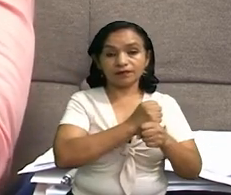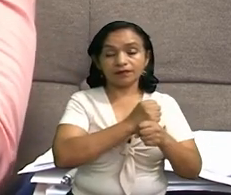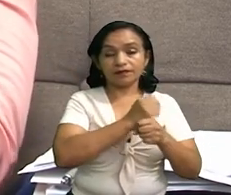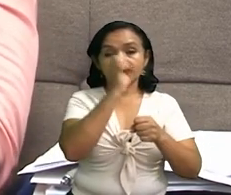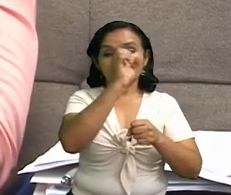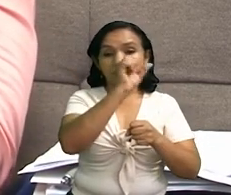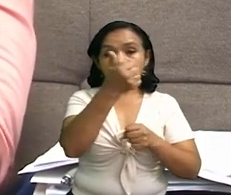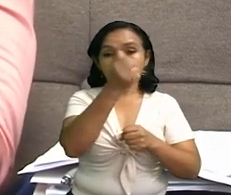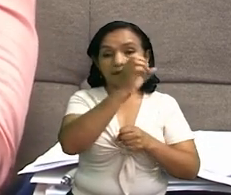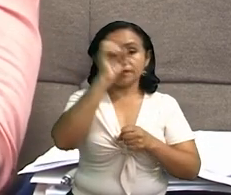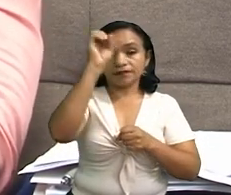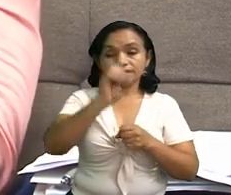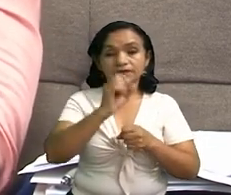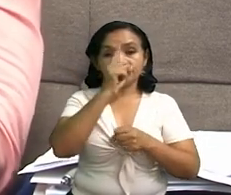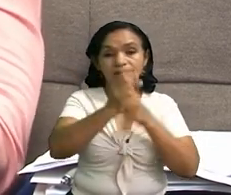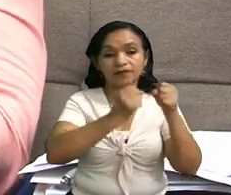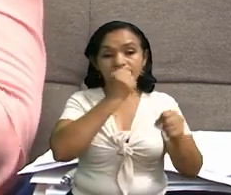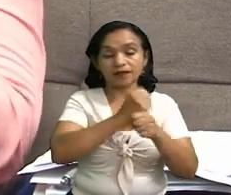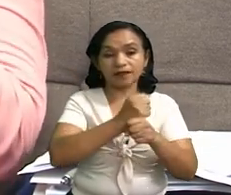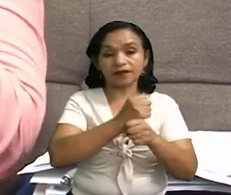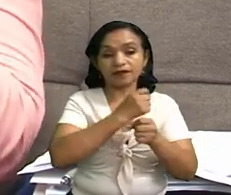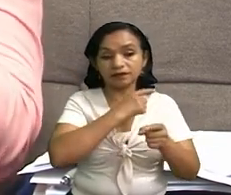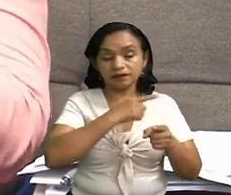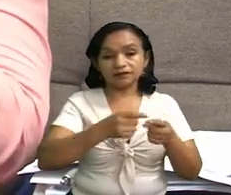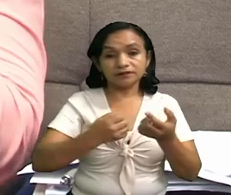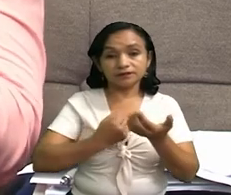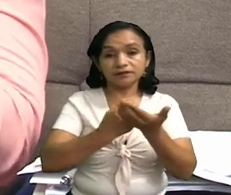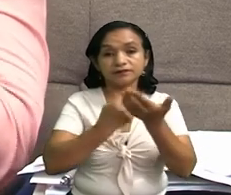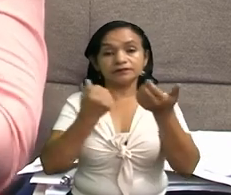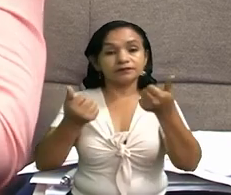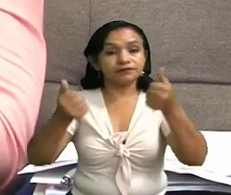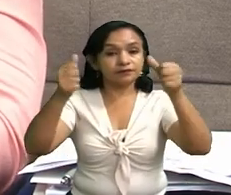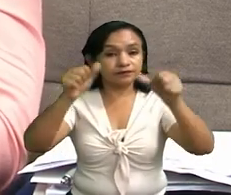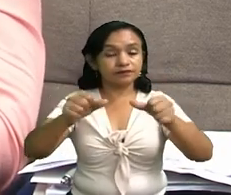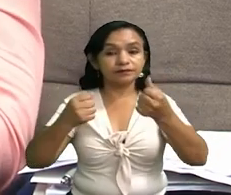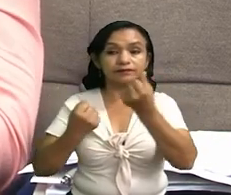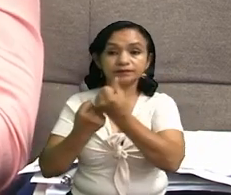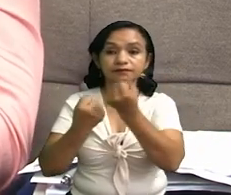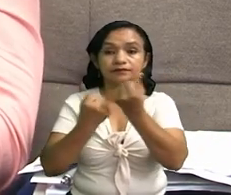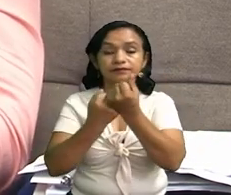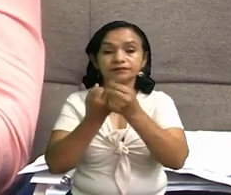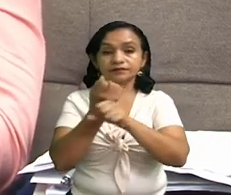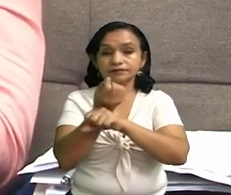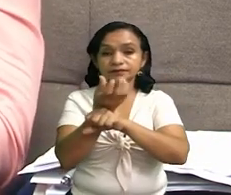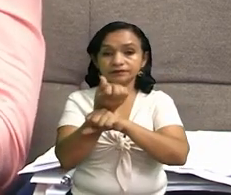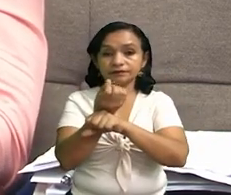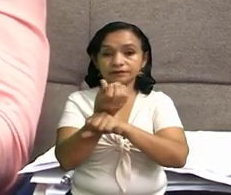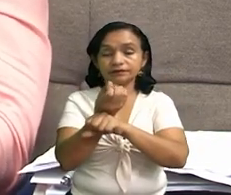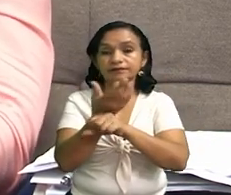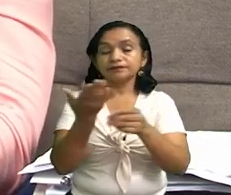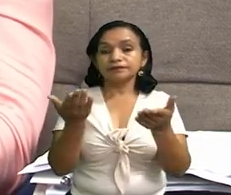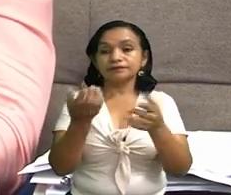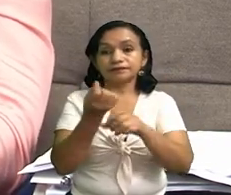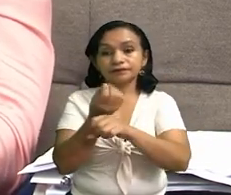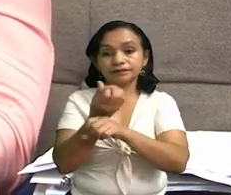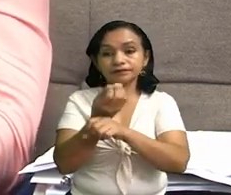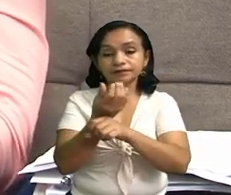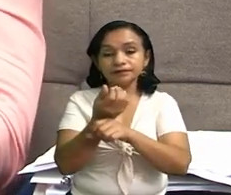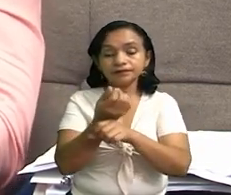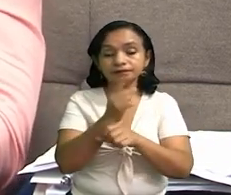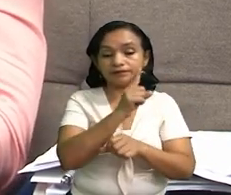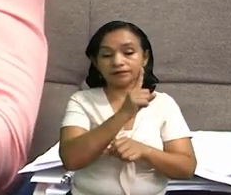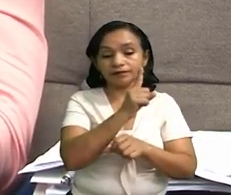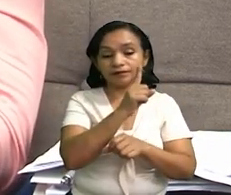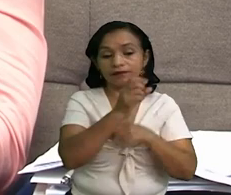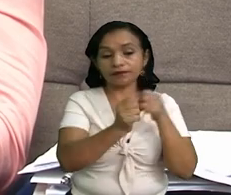6%, porque nosotros tenemos muchas carreras que están en un convenio de colaboración con las alcaldías. Las alcaldías aportan de primero a